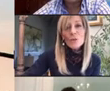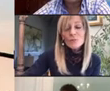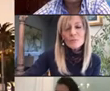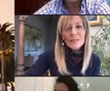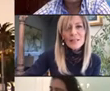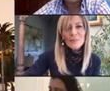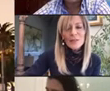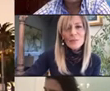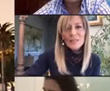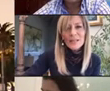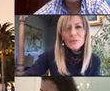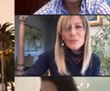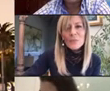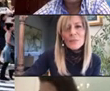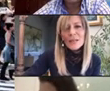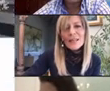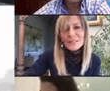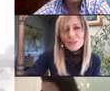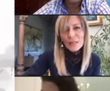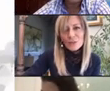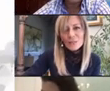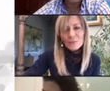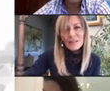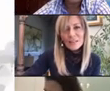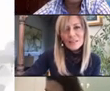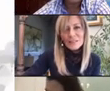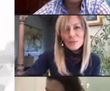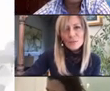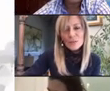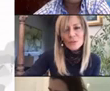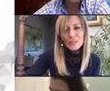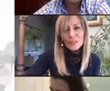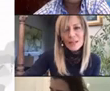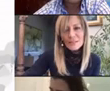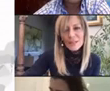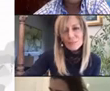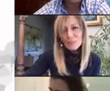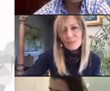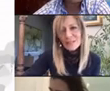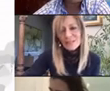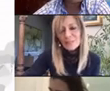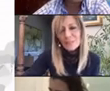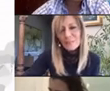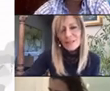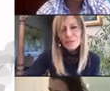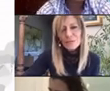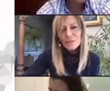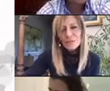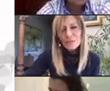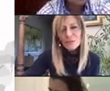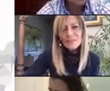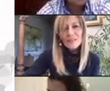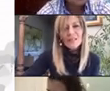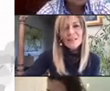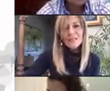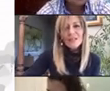viajero mexicano. Esta es la conectividad que estamos mostrando, que hasta la semana pasada todavía se tenía de